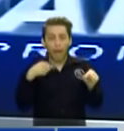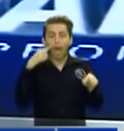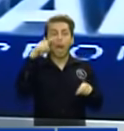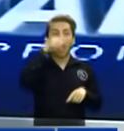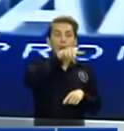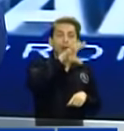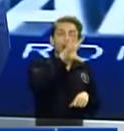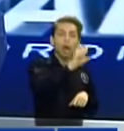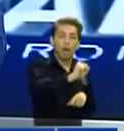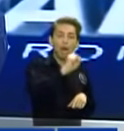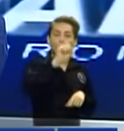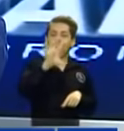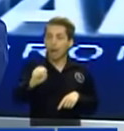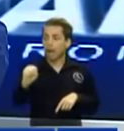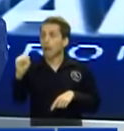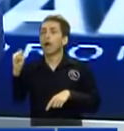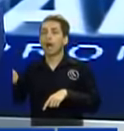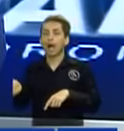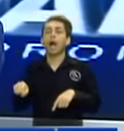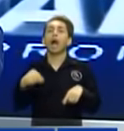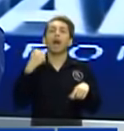ciertos picos que se están,